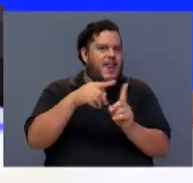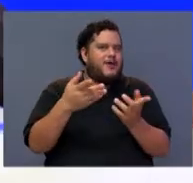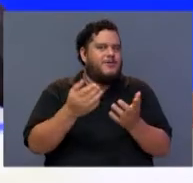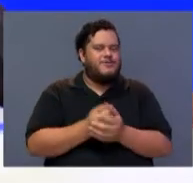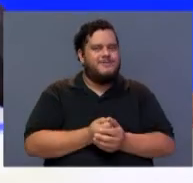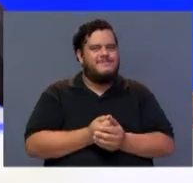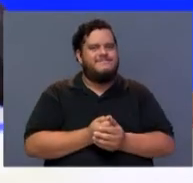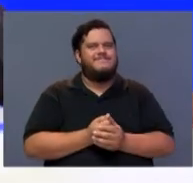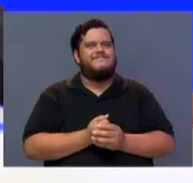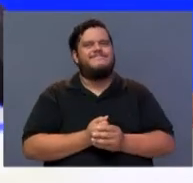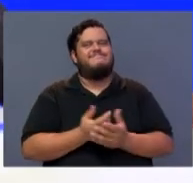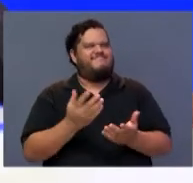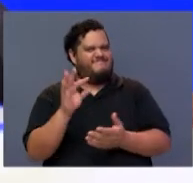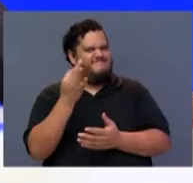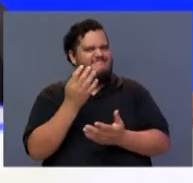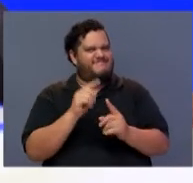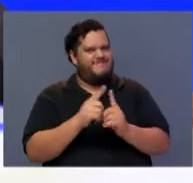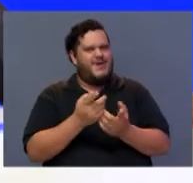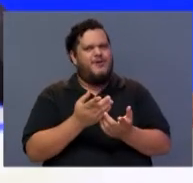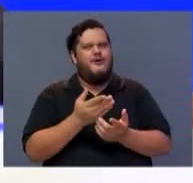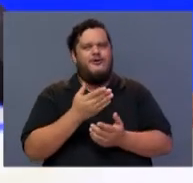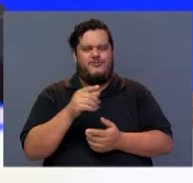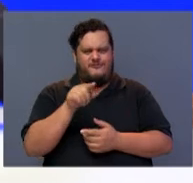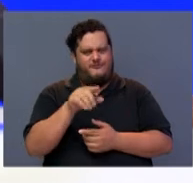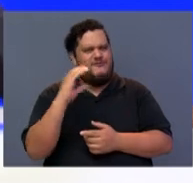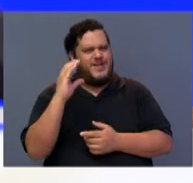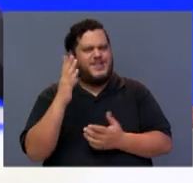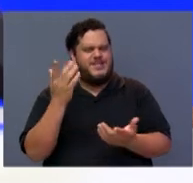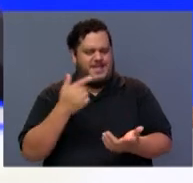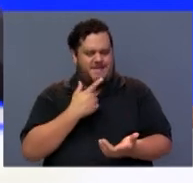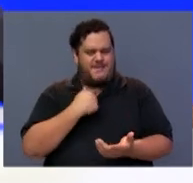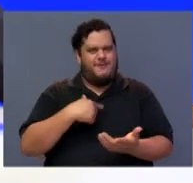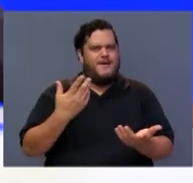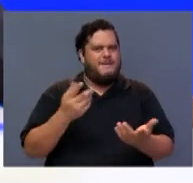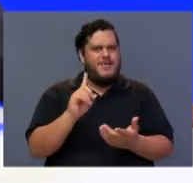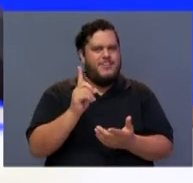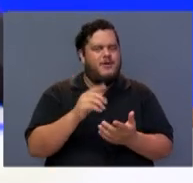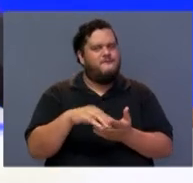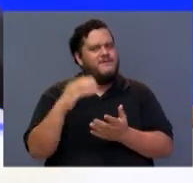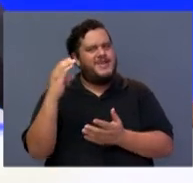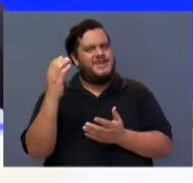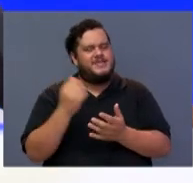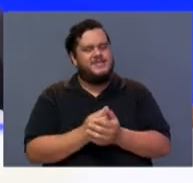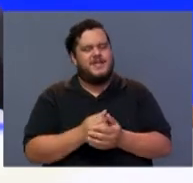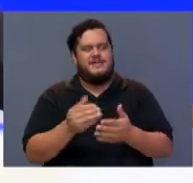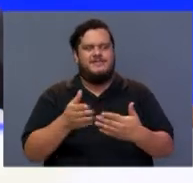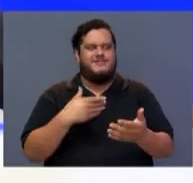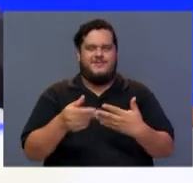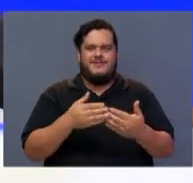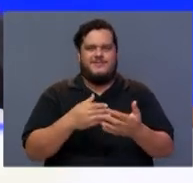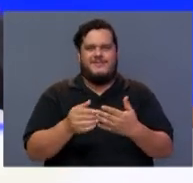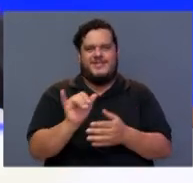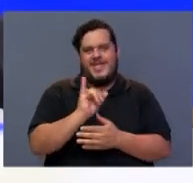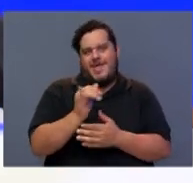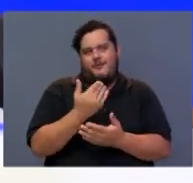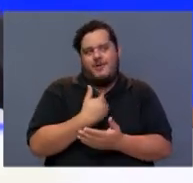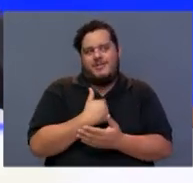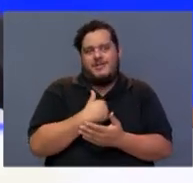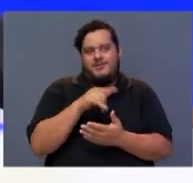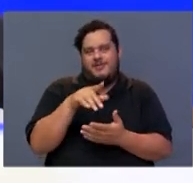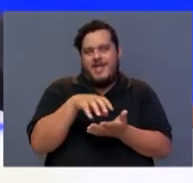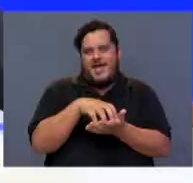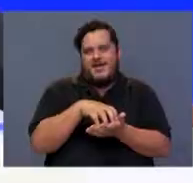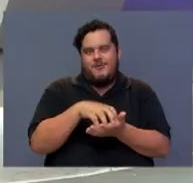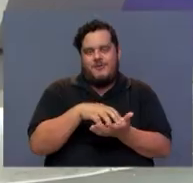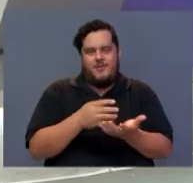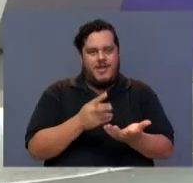Qué manera. Pero fue Cristian, salí yo rascando. Pero hey, no importa, igual teníamos ahí como la duda,